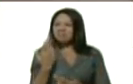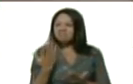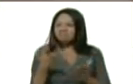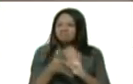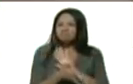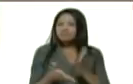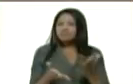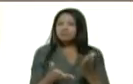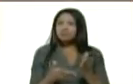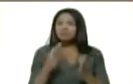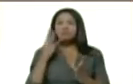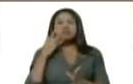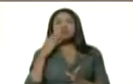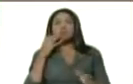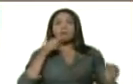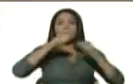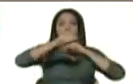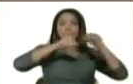un boxeador?